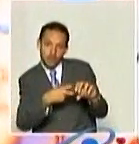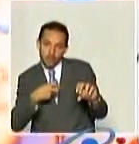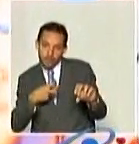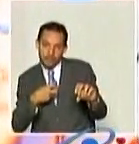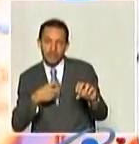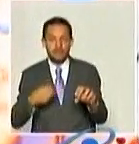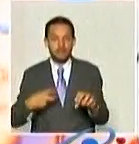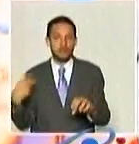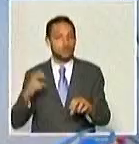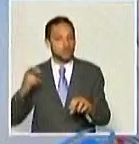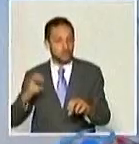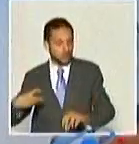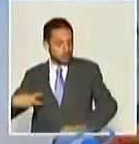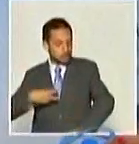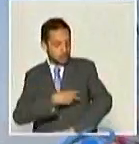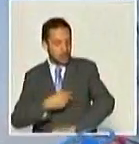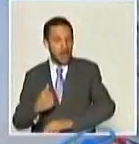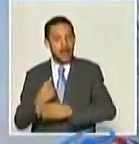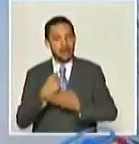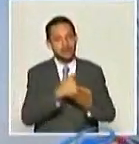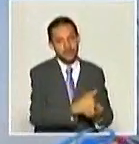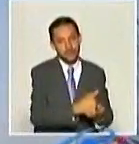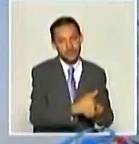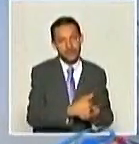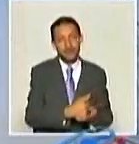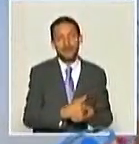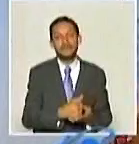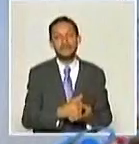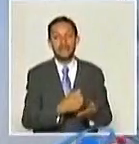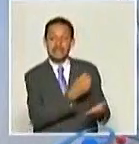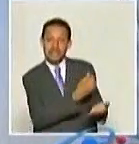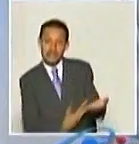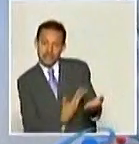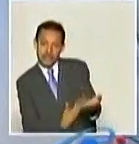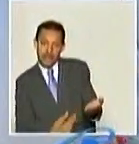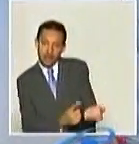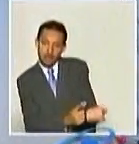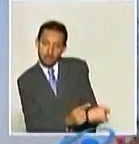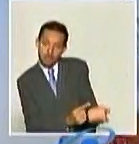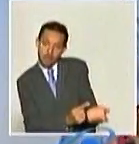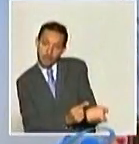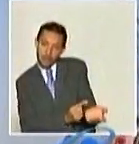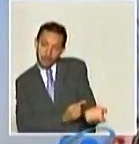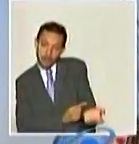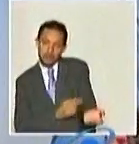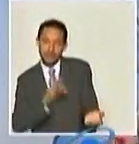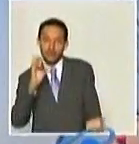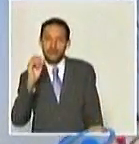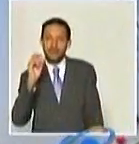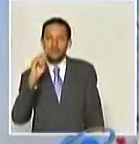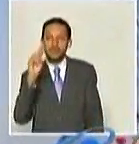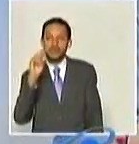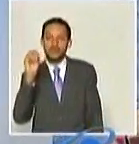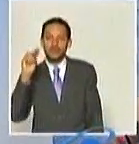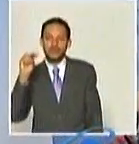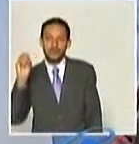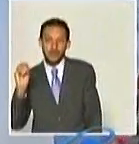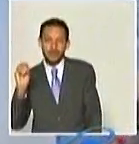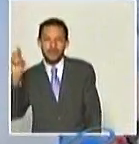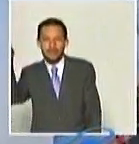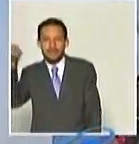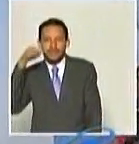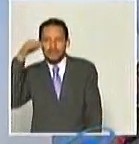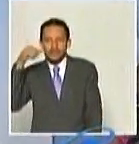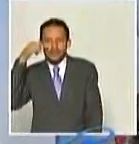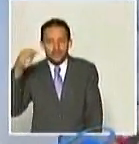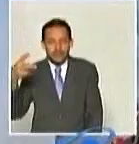bien hacer la combinación de ese plasma con el ozono para que ese ozono tenga una función de